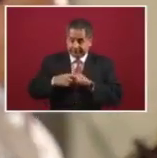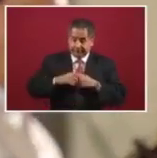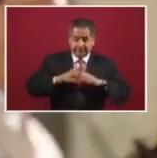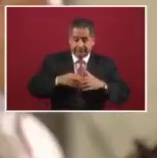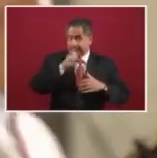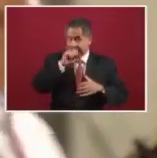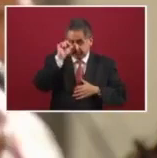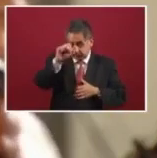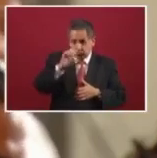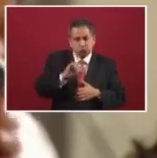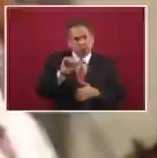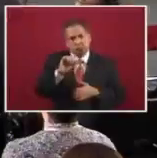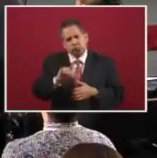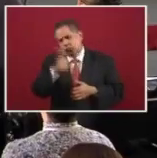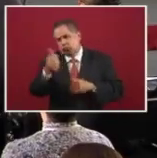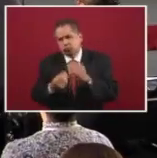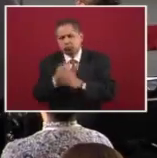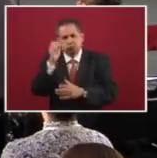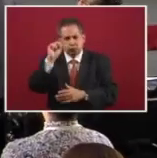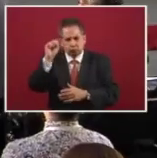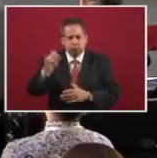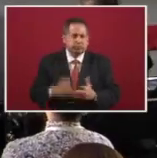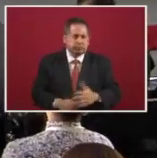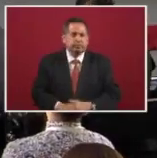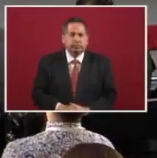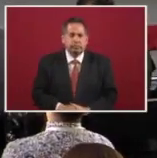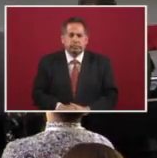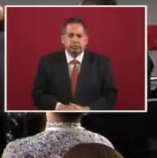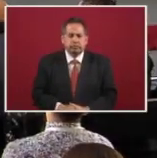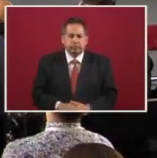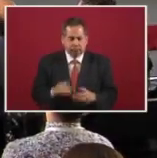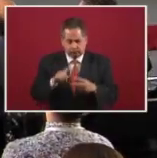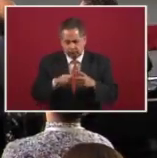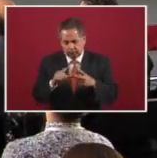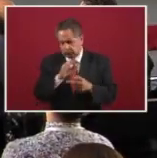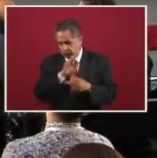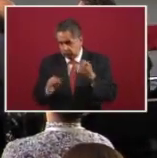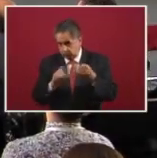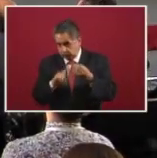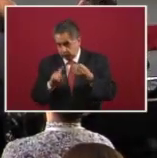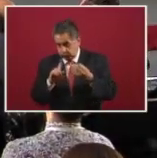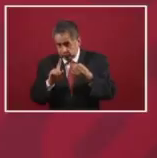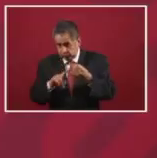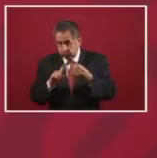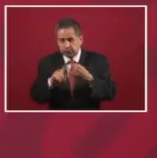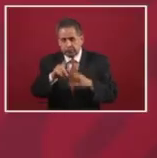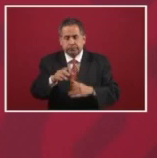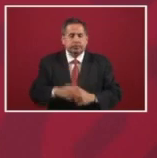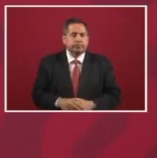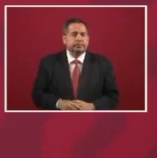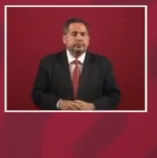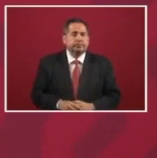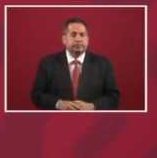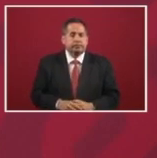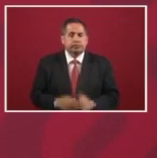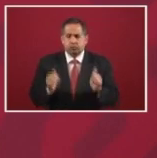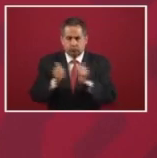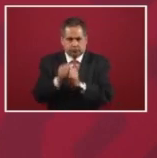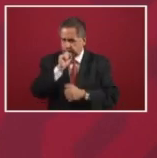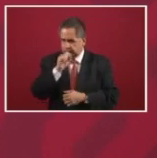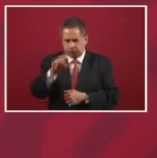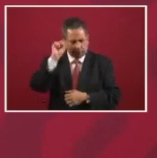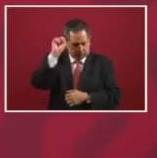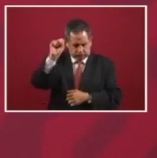alguna nueva organización sindical. Sí, acerca de lo último, es con el